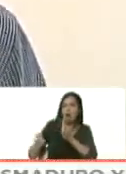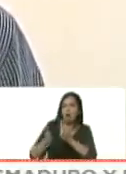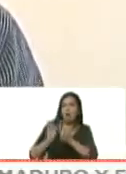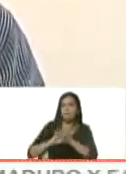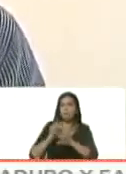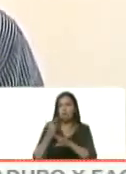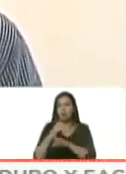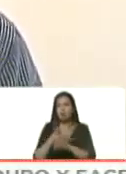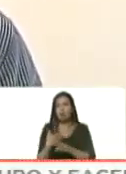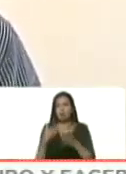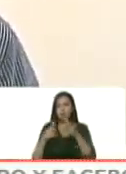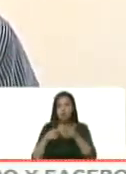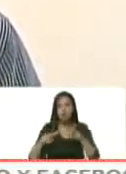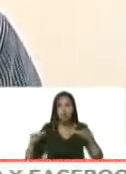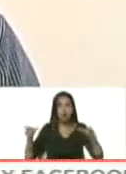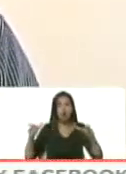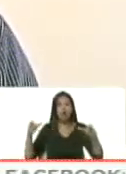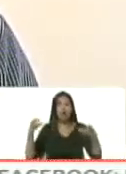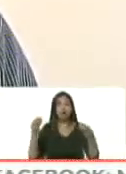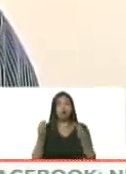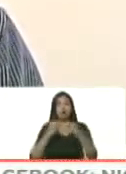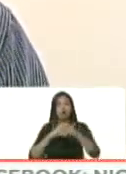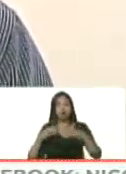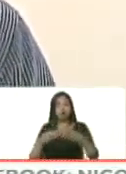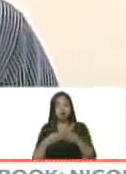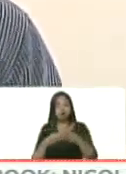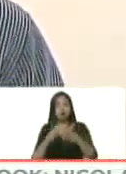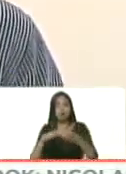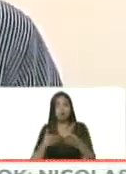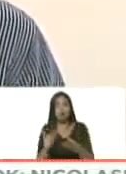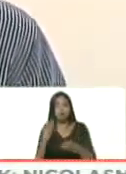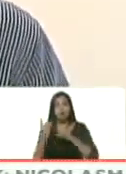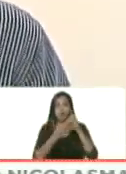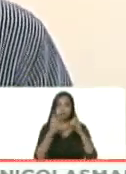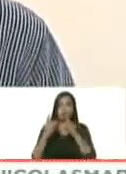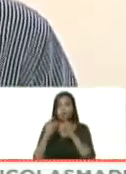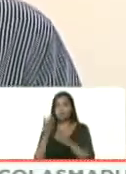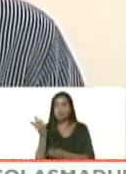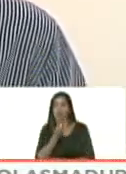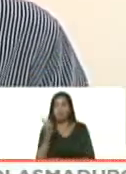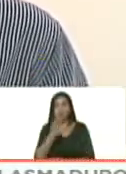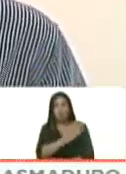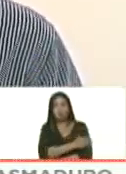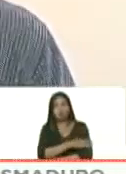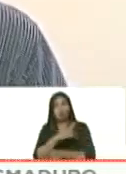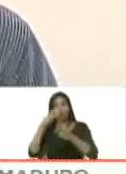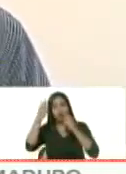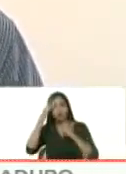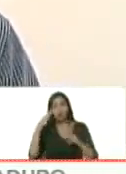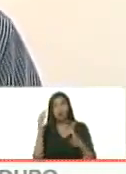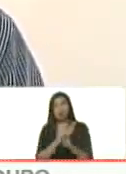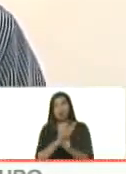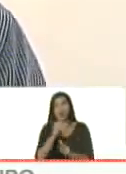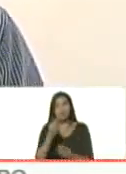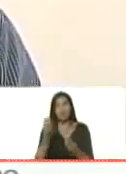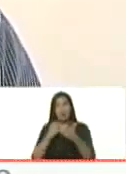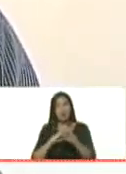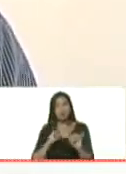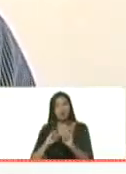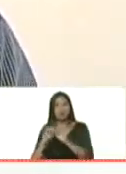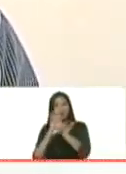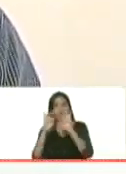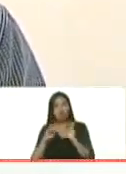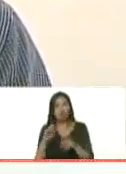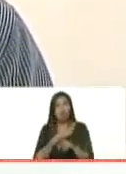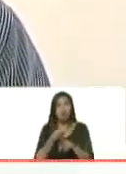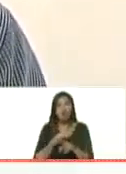para que le den el espacio a la mesa de diálogo a fin de que las partes puedan buscar y conseguir un acuerdo y buscar